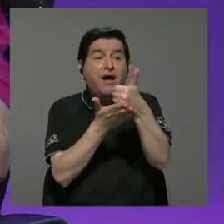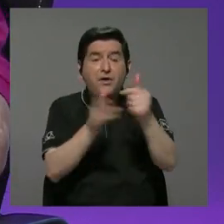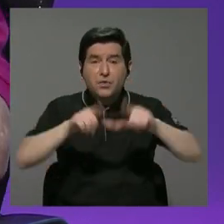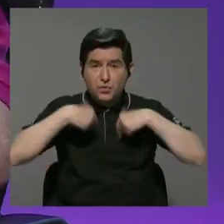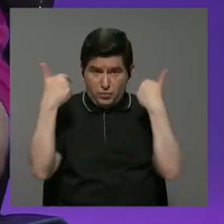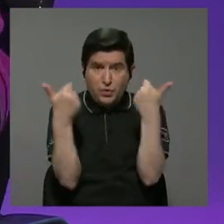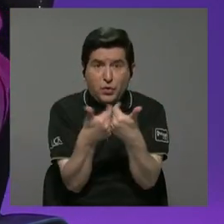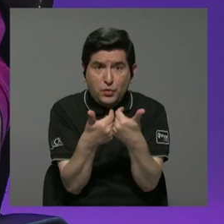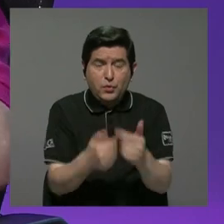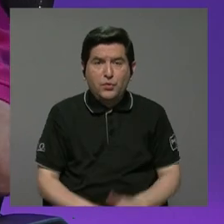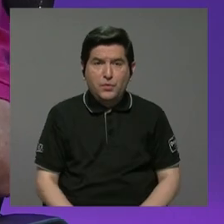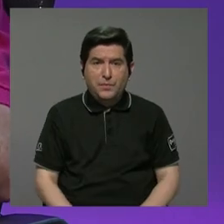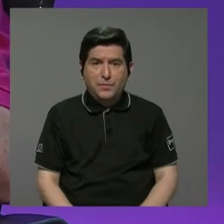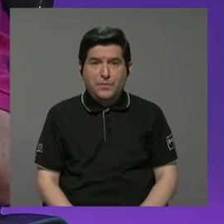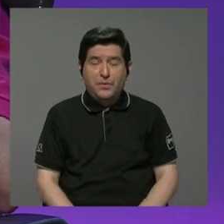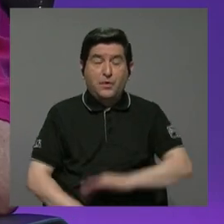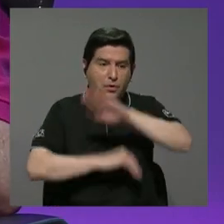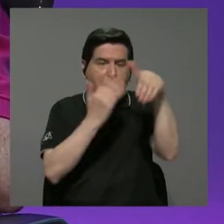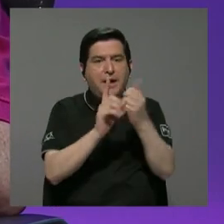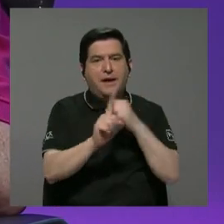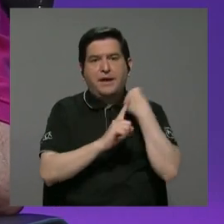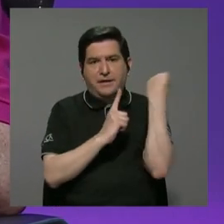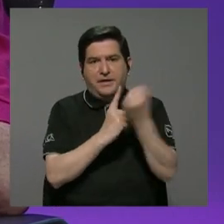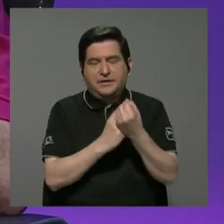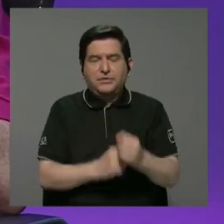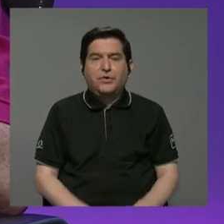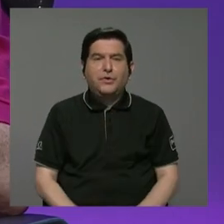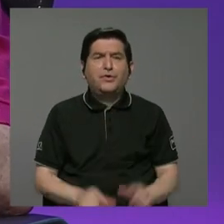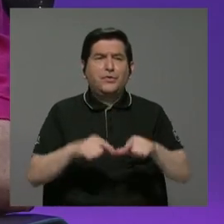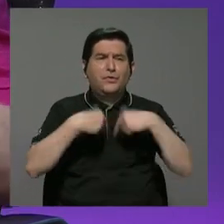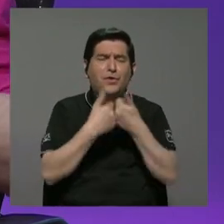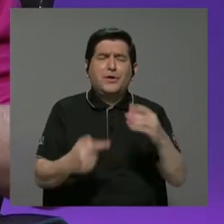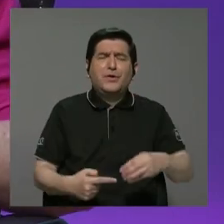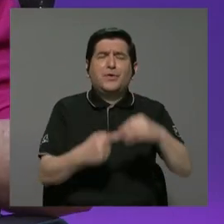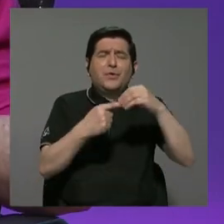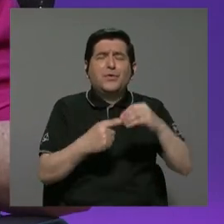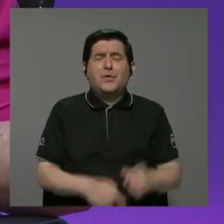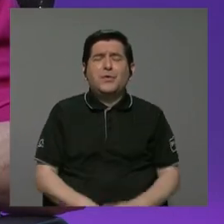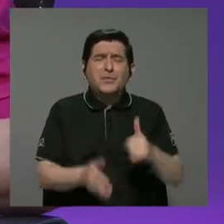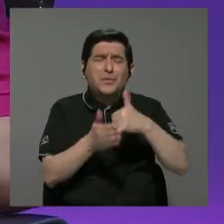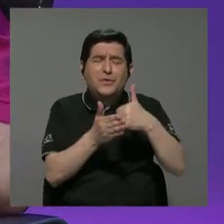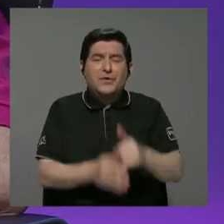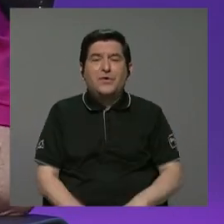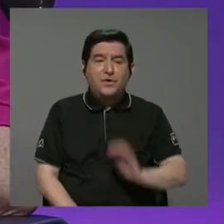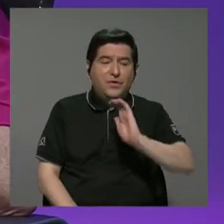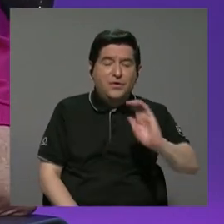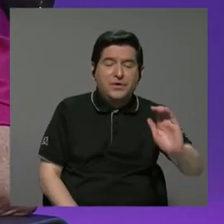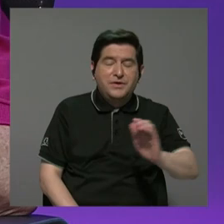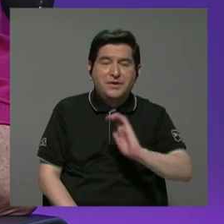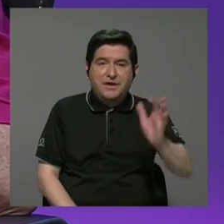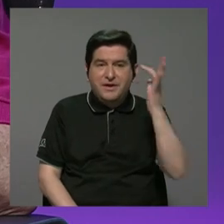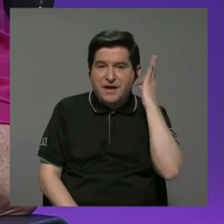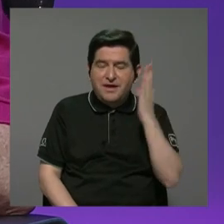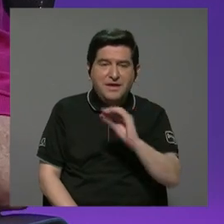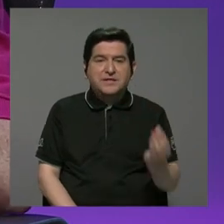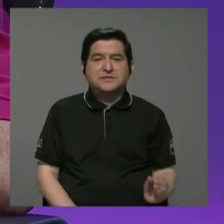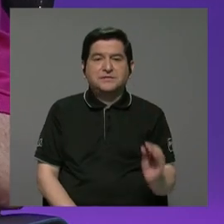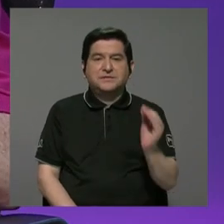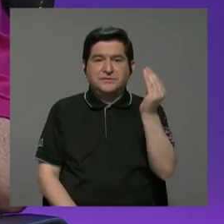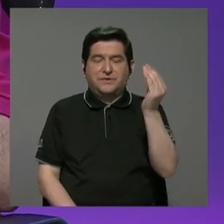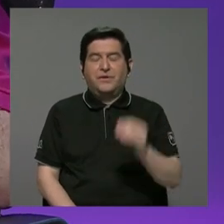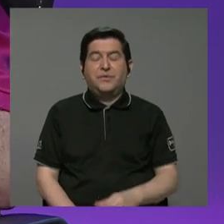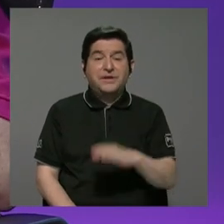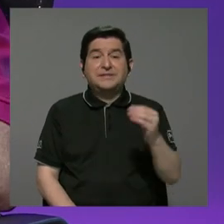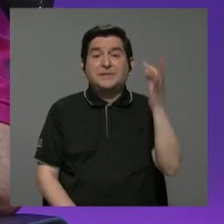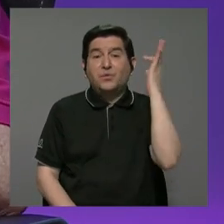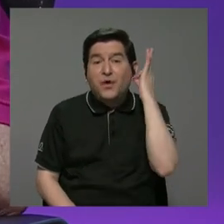sector que encima de todas las situaciones, el sector más lastimado son el de los niños y las niñas y las mujeres. Claro. Y ahí es